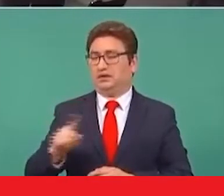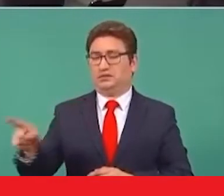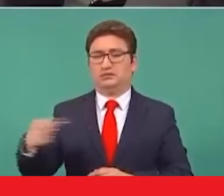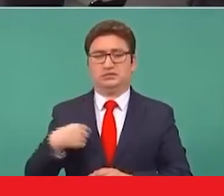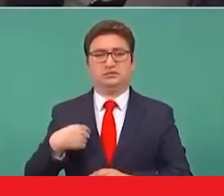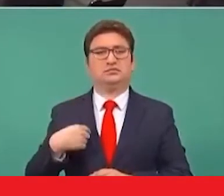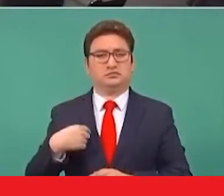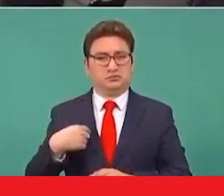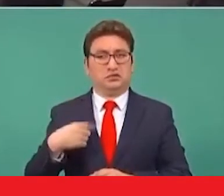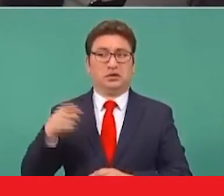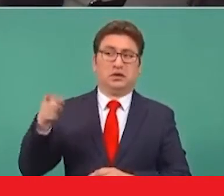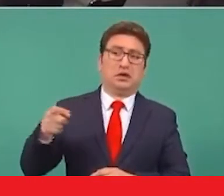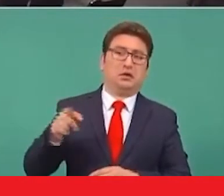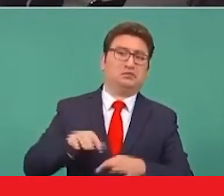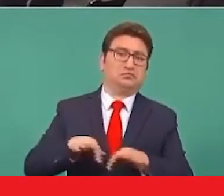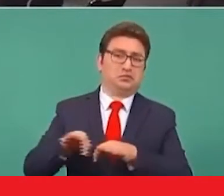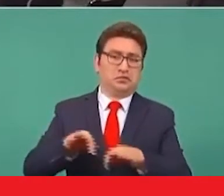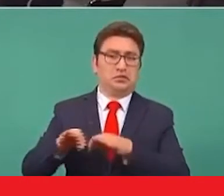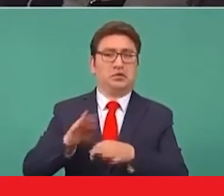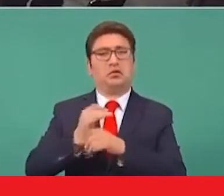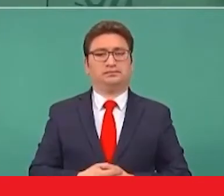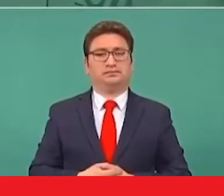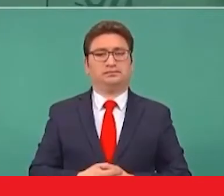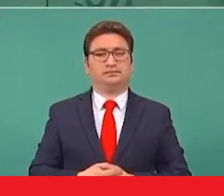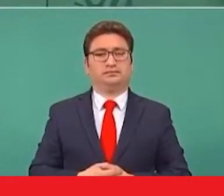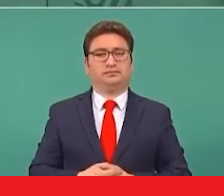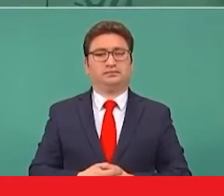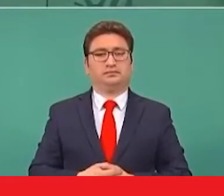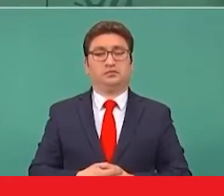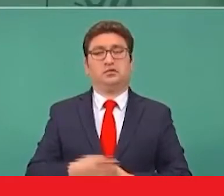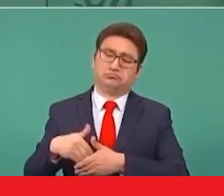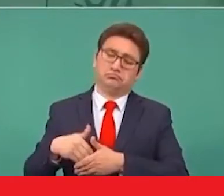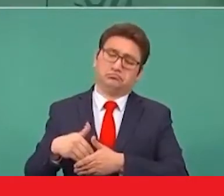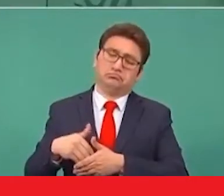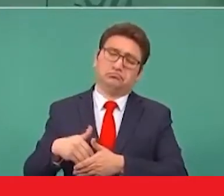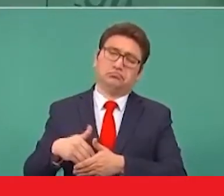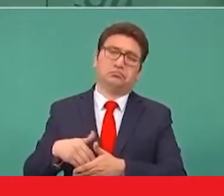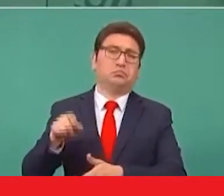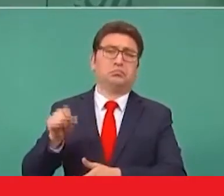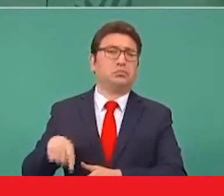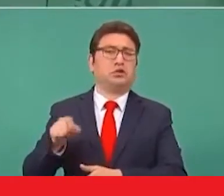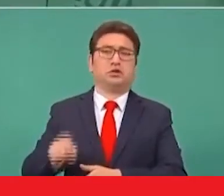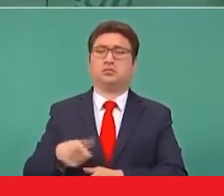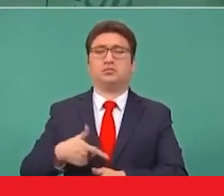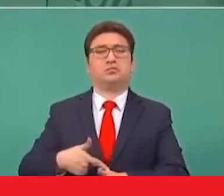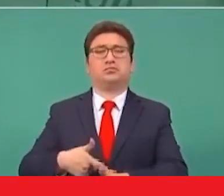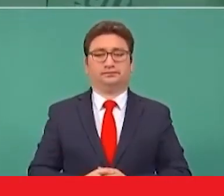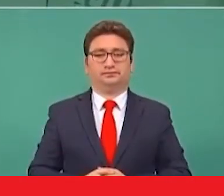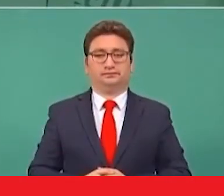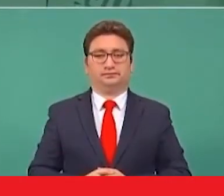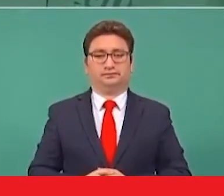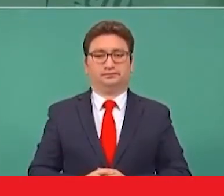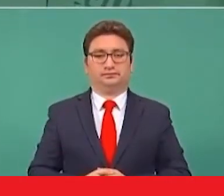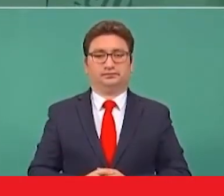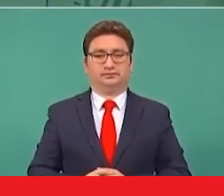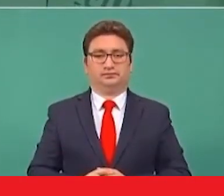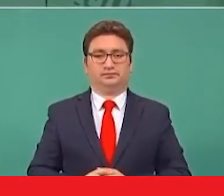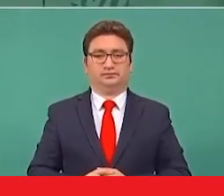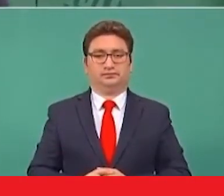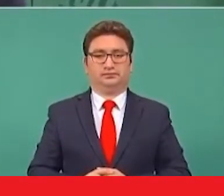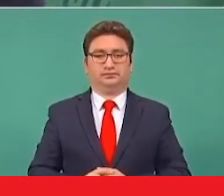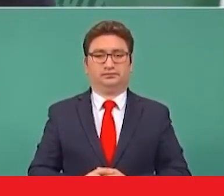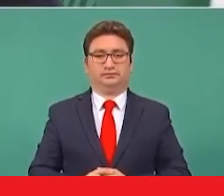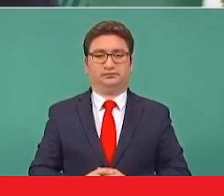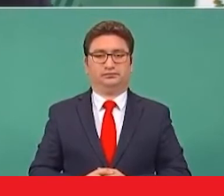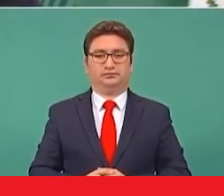Beatriz tiene su trabajo, es investigadora, y los ahorros, y con eso vamos a vivir. Además, no